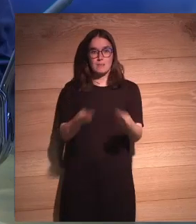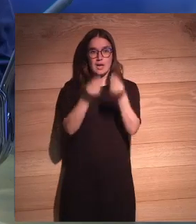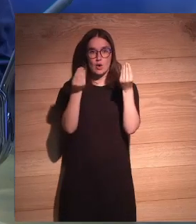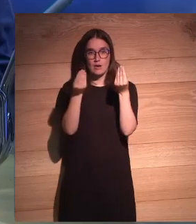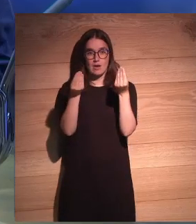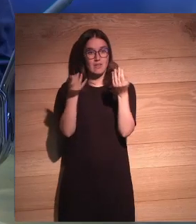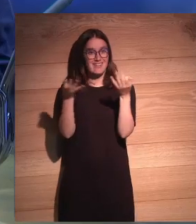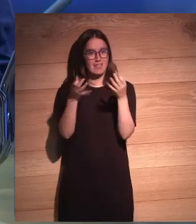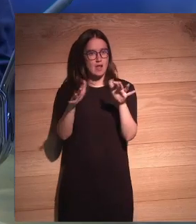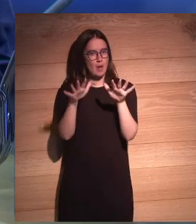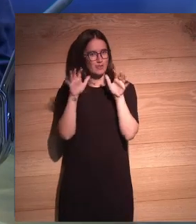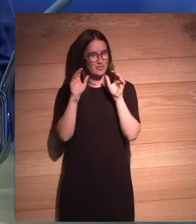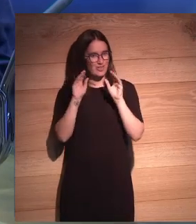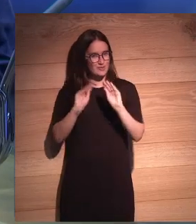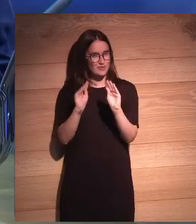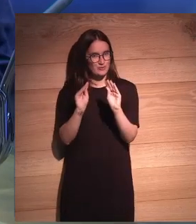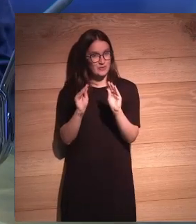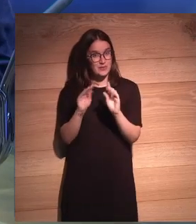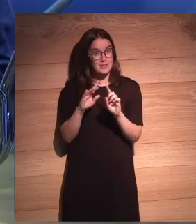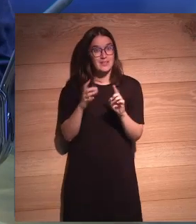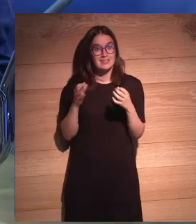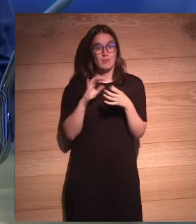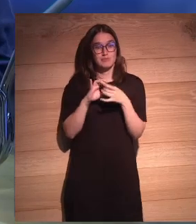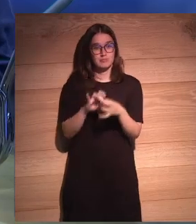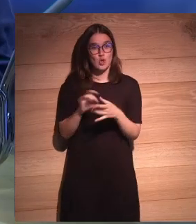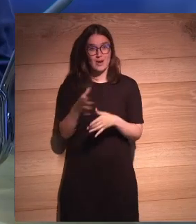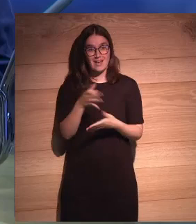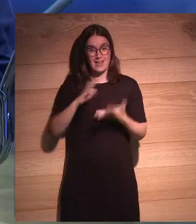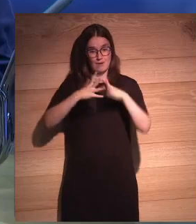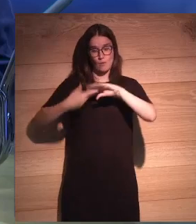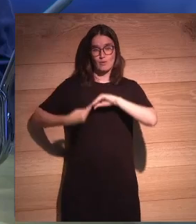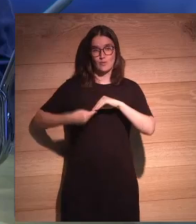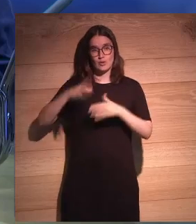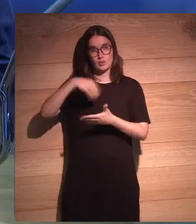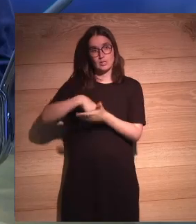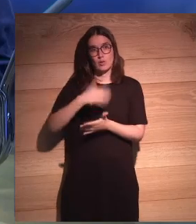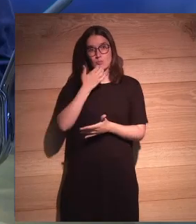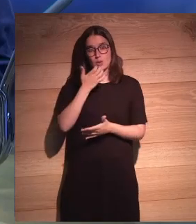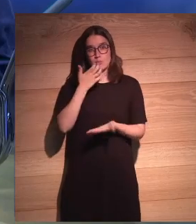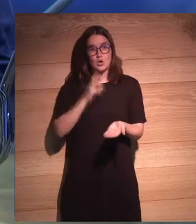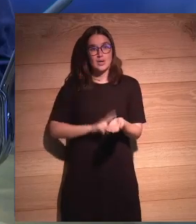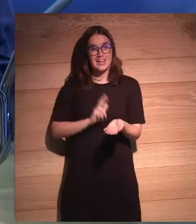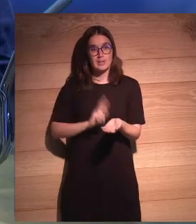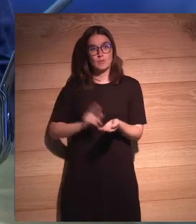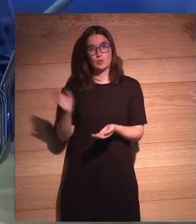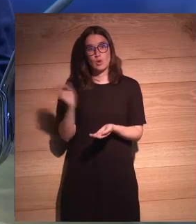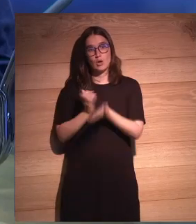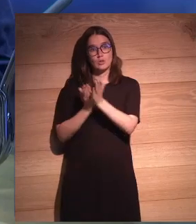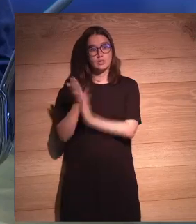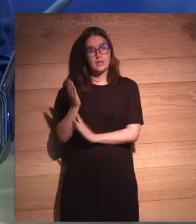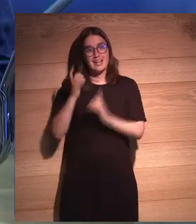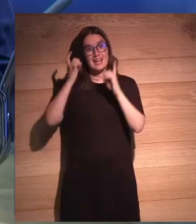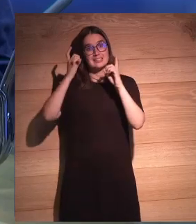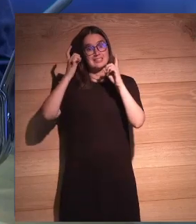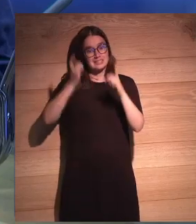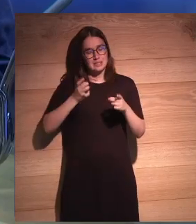aprendizaje. La mejora del aprendizaje, por una parte, tiene que ver con la adecuación de los contenidos, por ejemplo, los ritmos o las intenciones